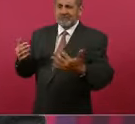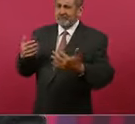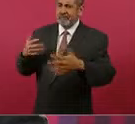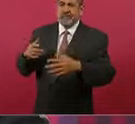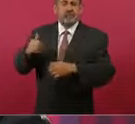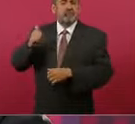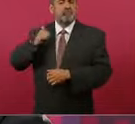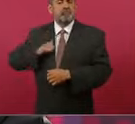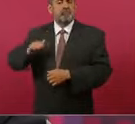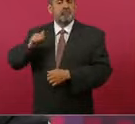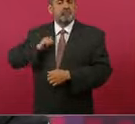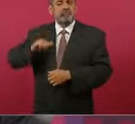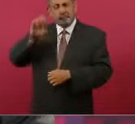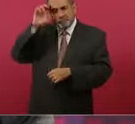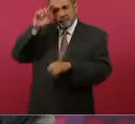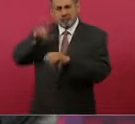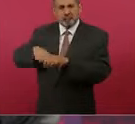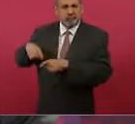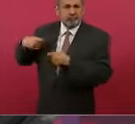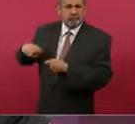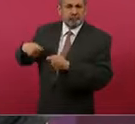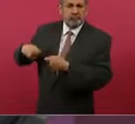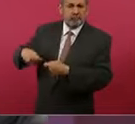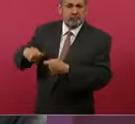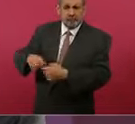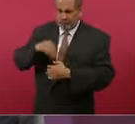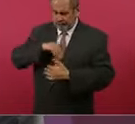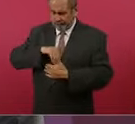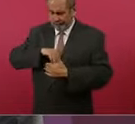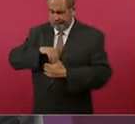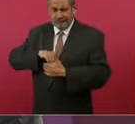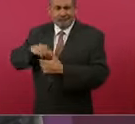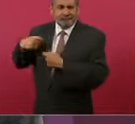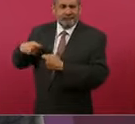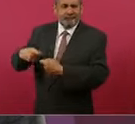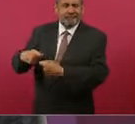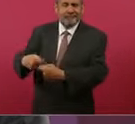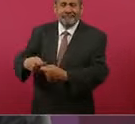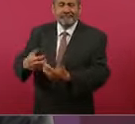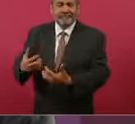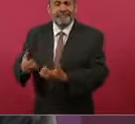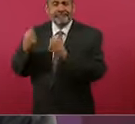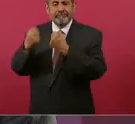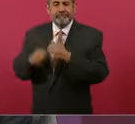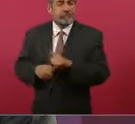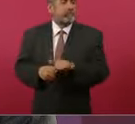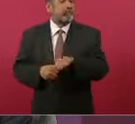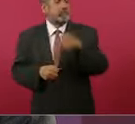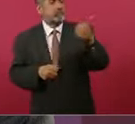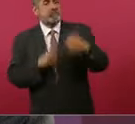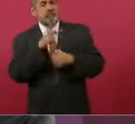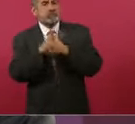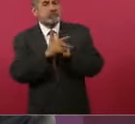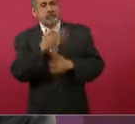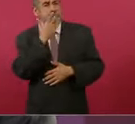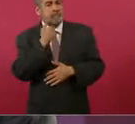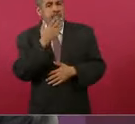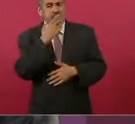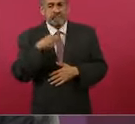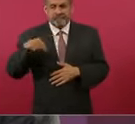Nuestras culturas, es lo que siempre nos ha salvado. Eso no lo tienen en otros